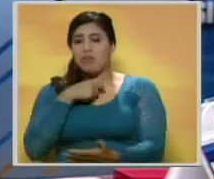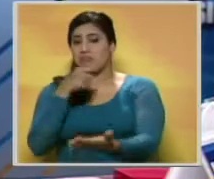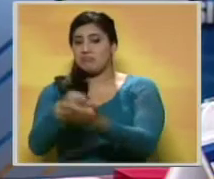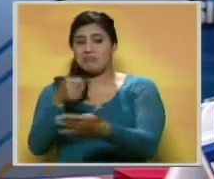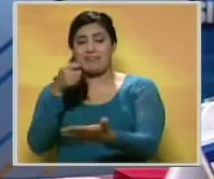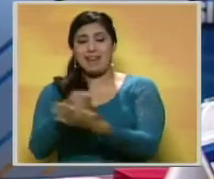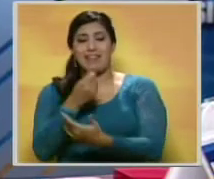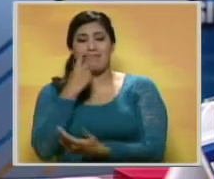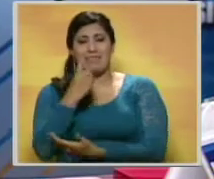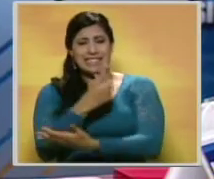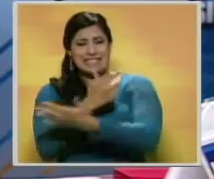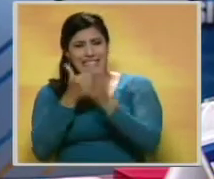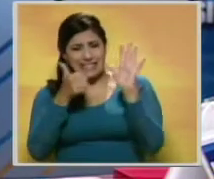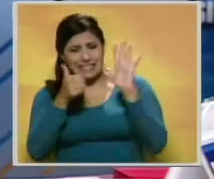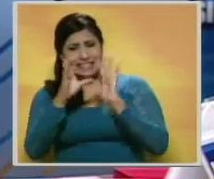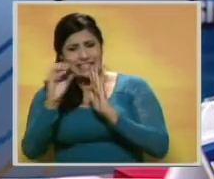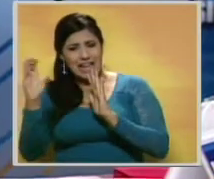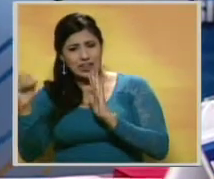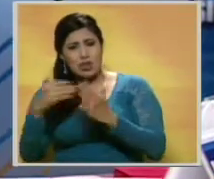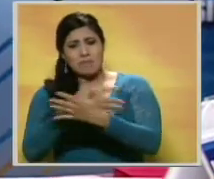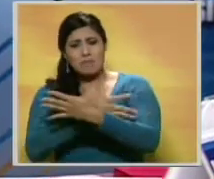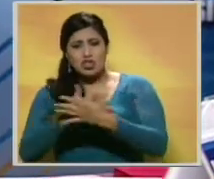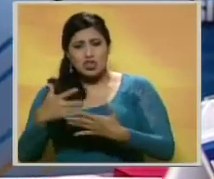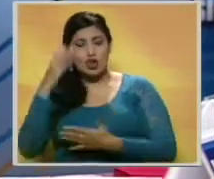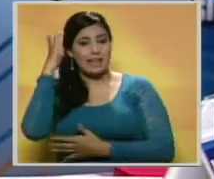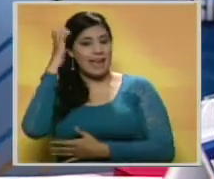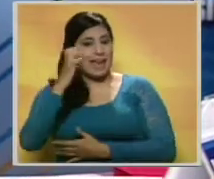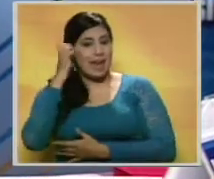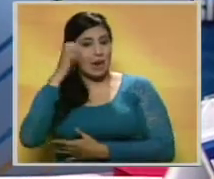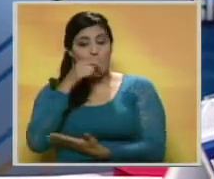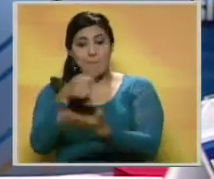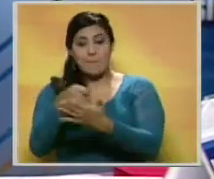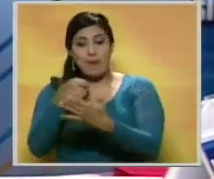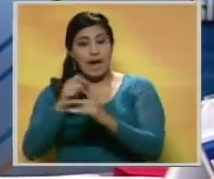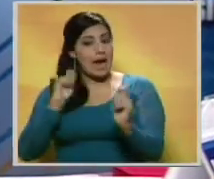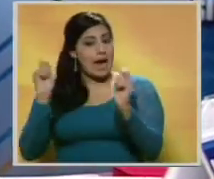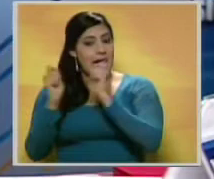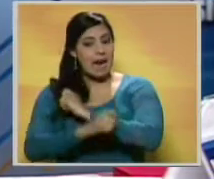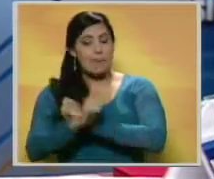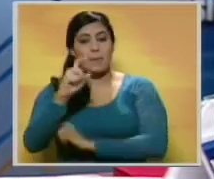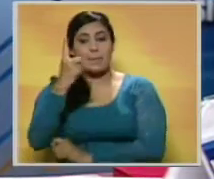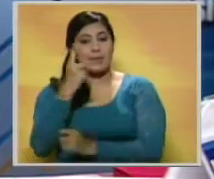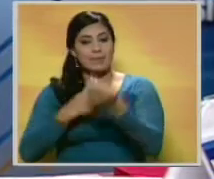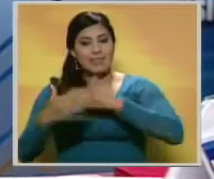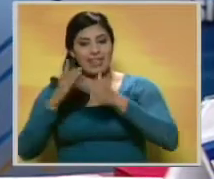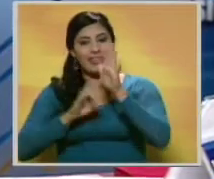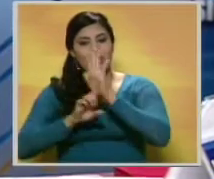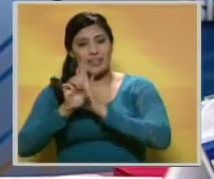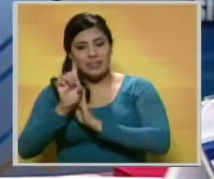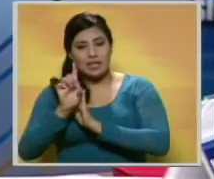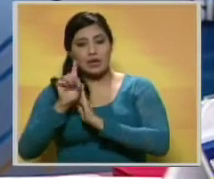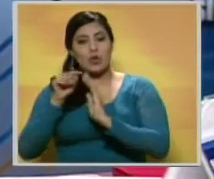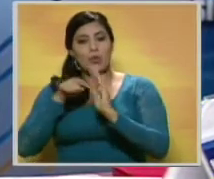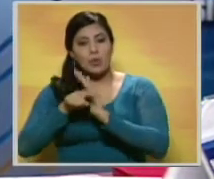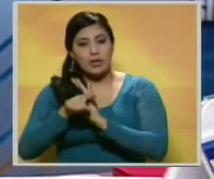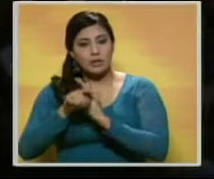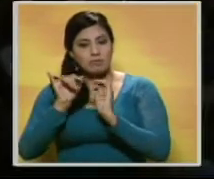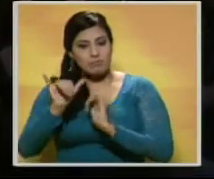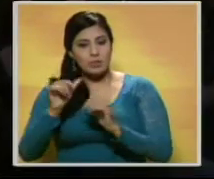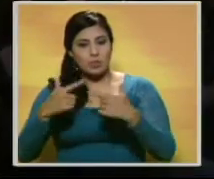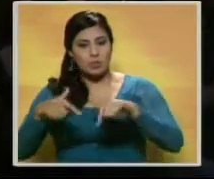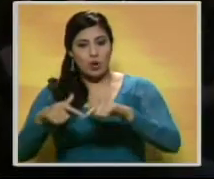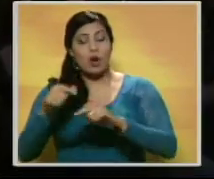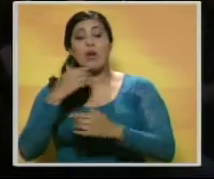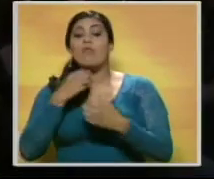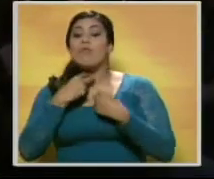los 1.600 millones de euros que le debía al organismo, convirtiéndose en la primera economía desarrollada en entrar en default.